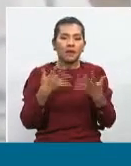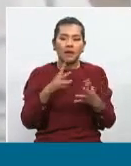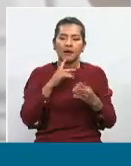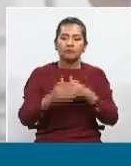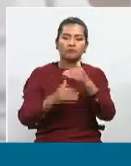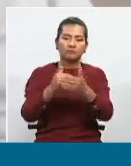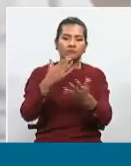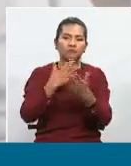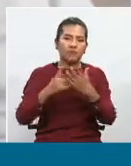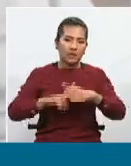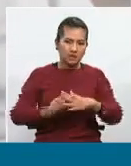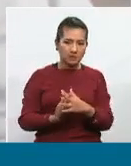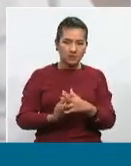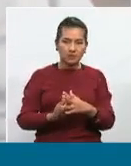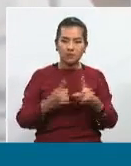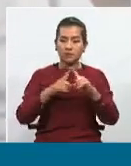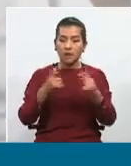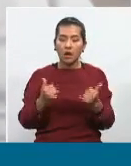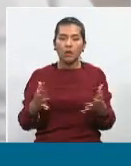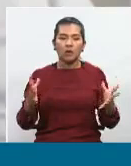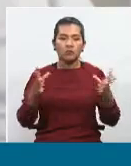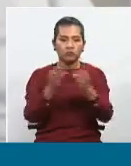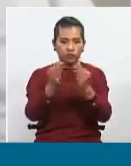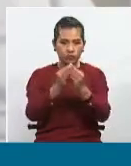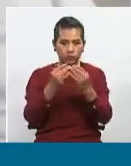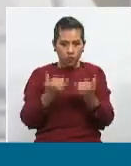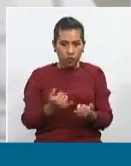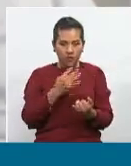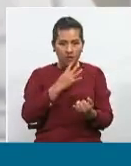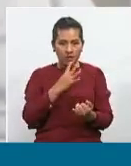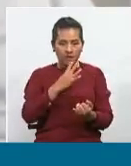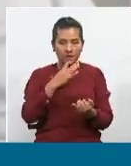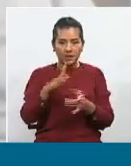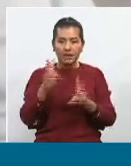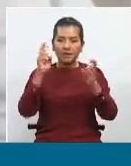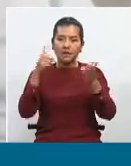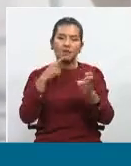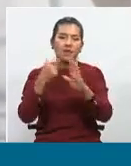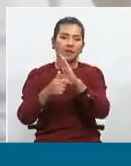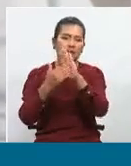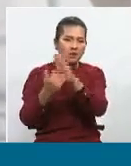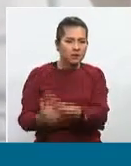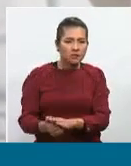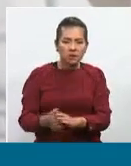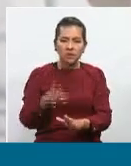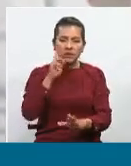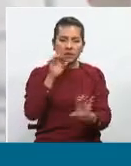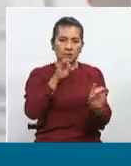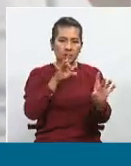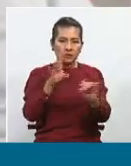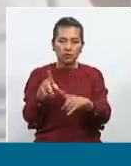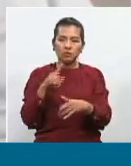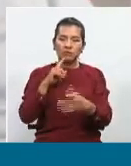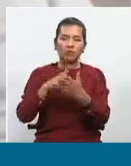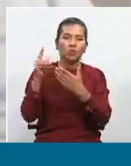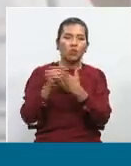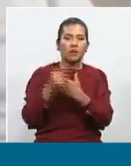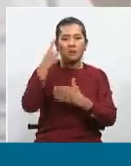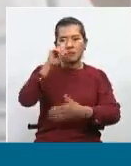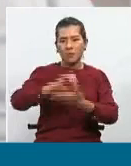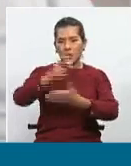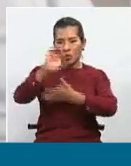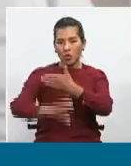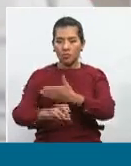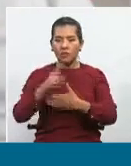procesos iniciados. Esta cumbre que acabo de referir contra la discriminación y el racismo programada para octubre, seguramente va a